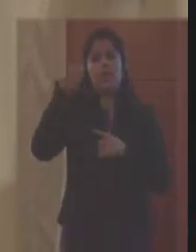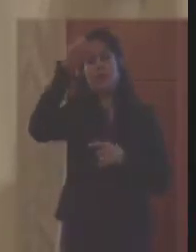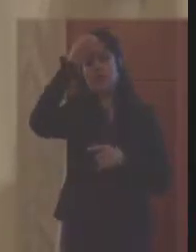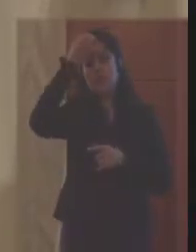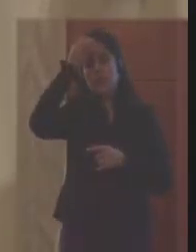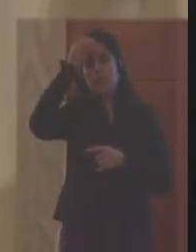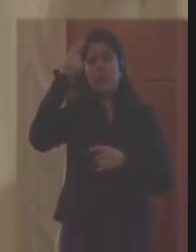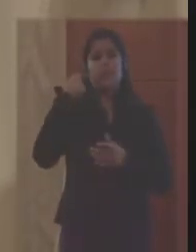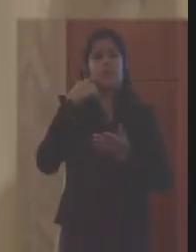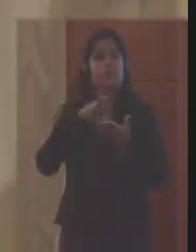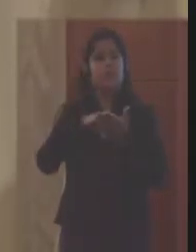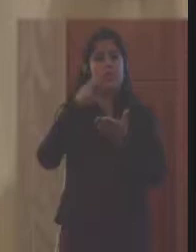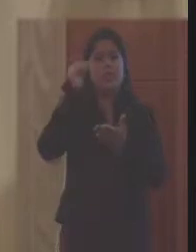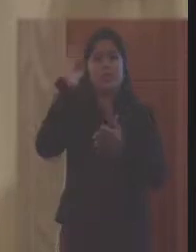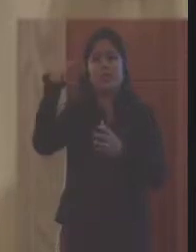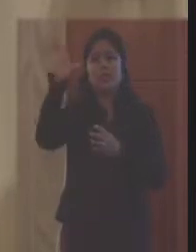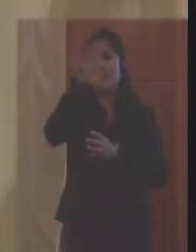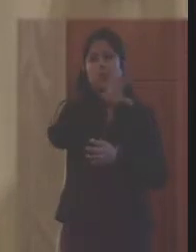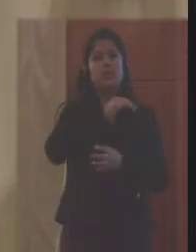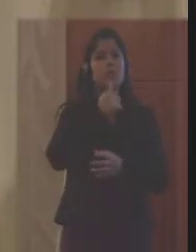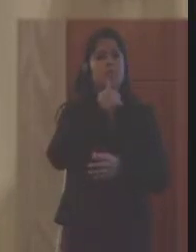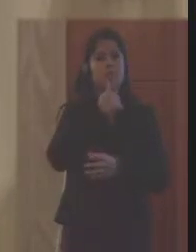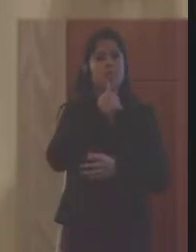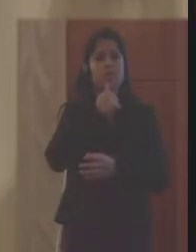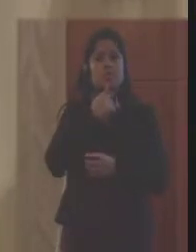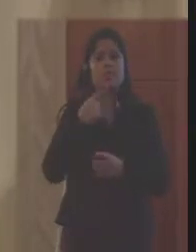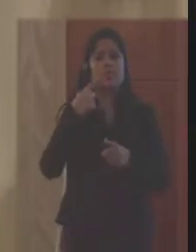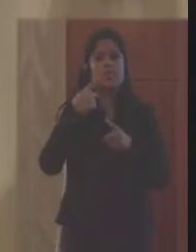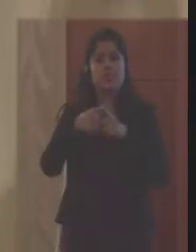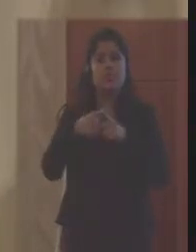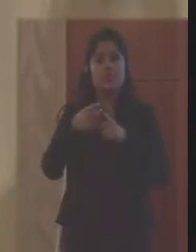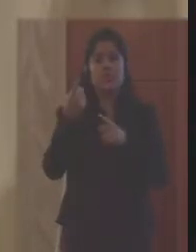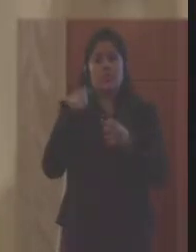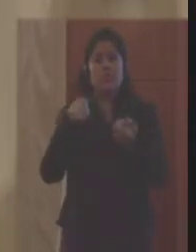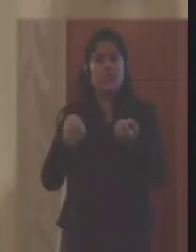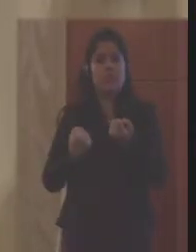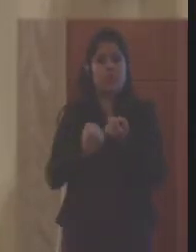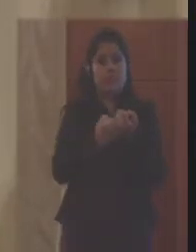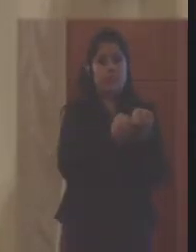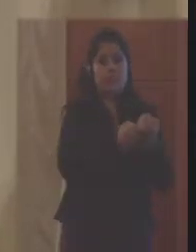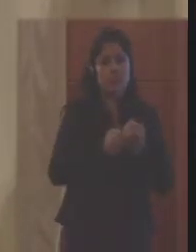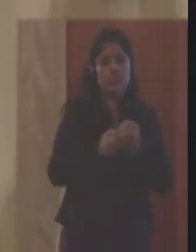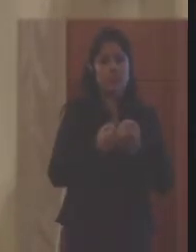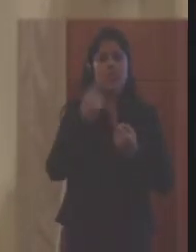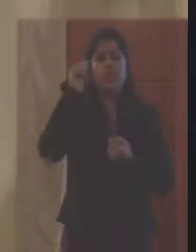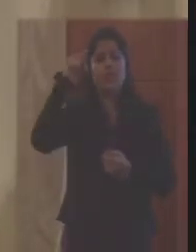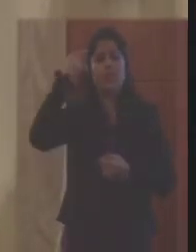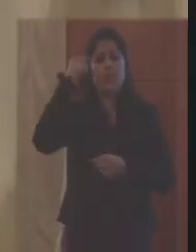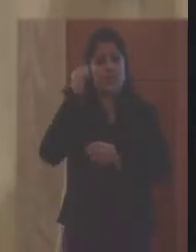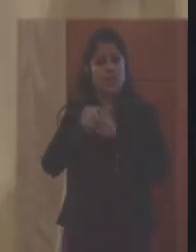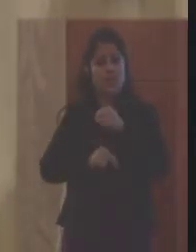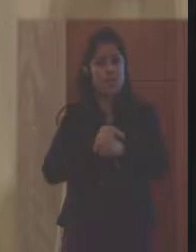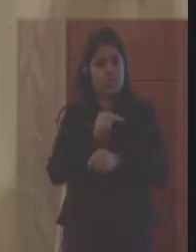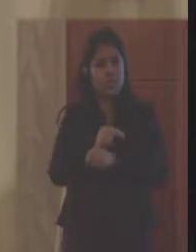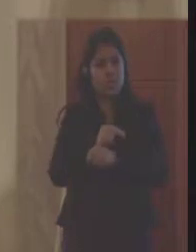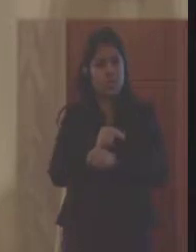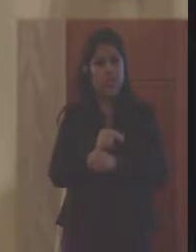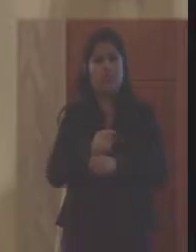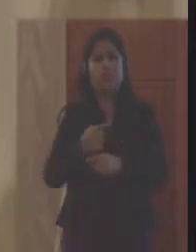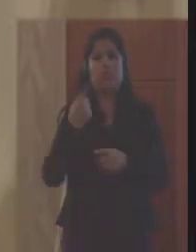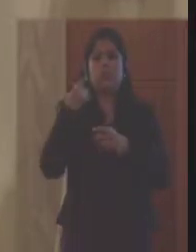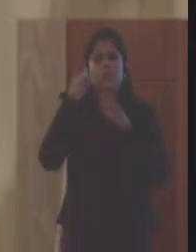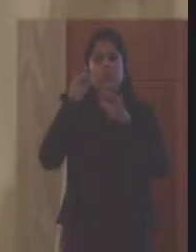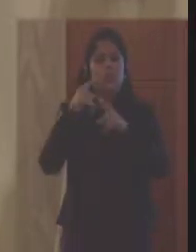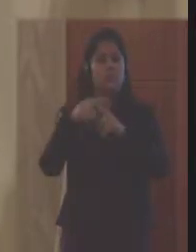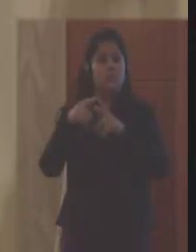educativas, el sector privado, el sector operativo, el Gobierno Nacional, entidades y